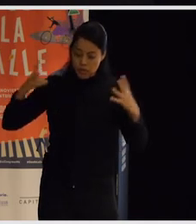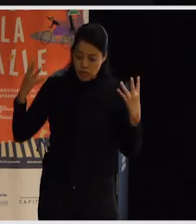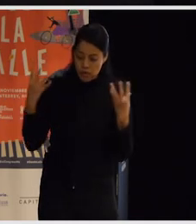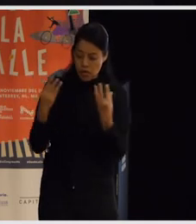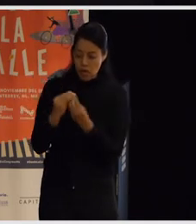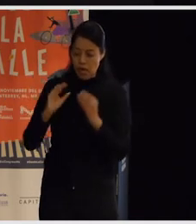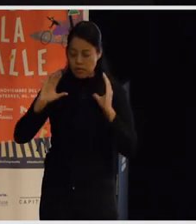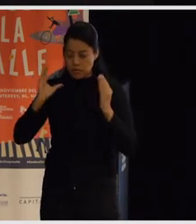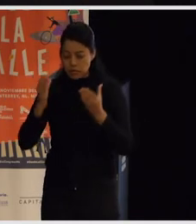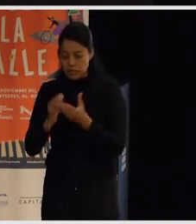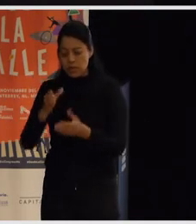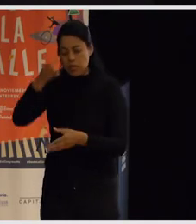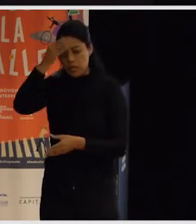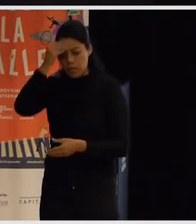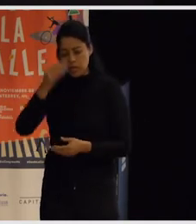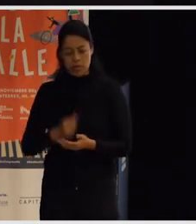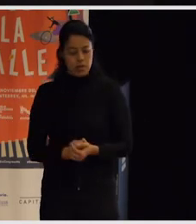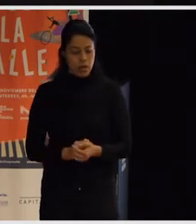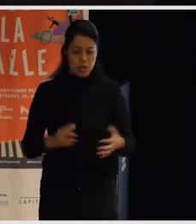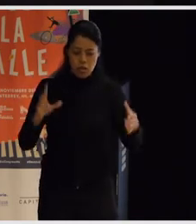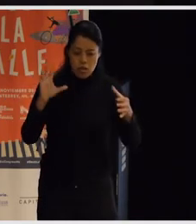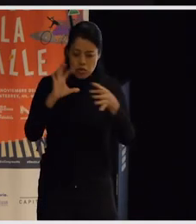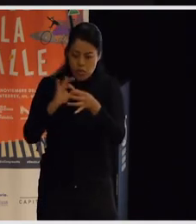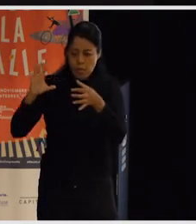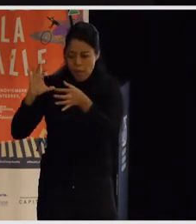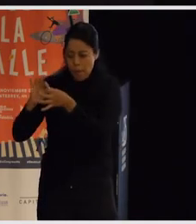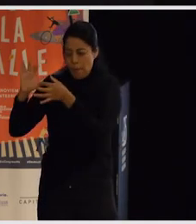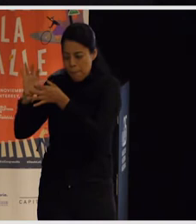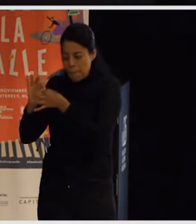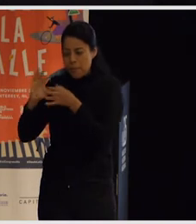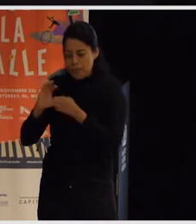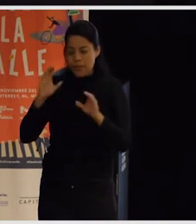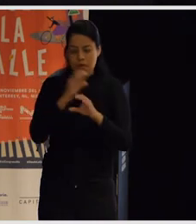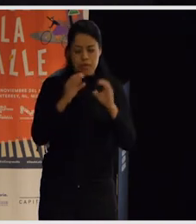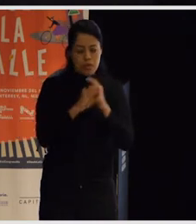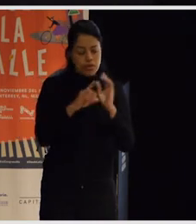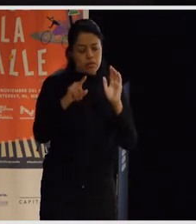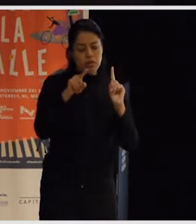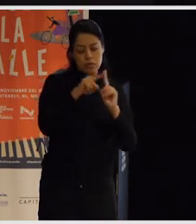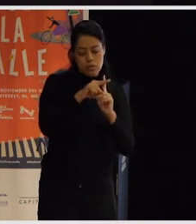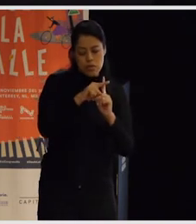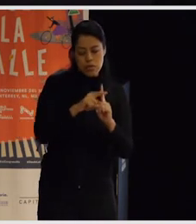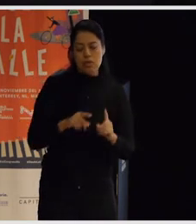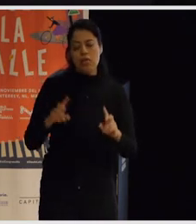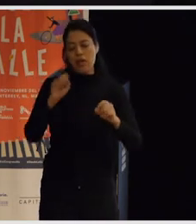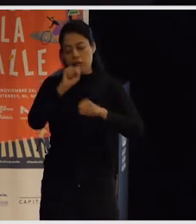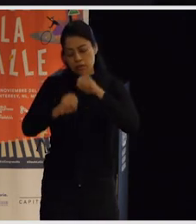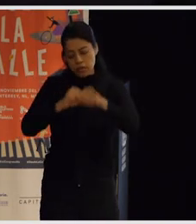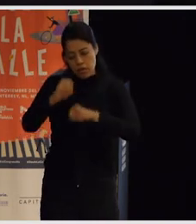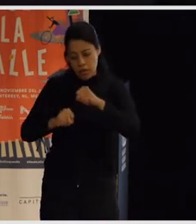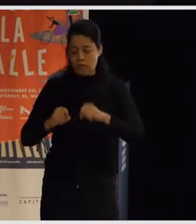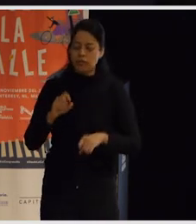aprendiendo y sumar cosas o sea como sumándole abonándole cosas positivas a la bicicleta aparte de